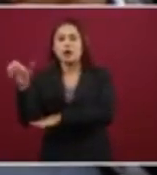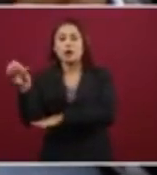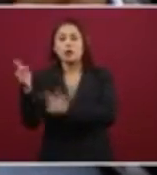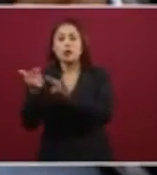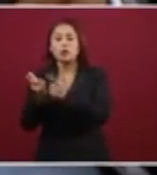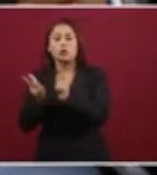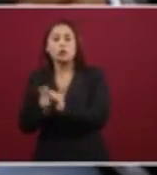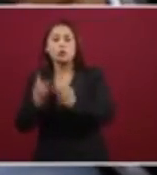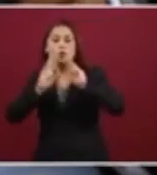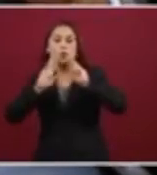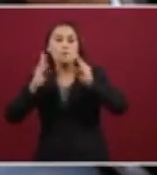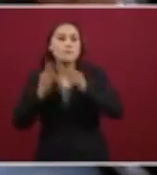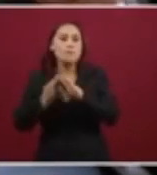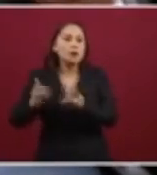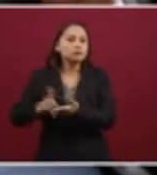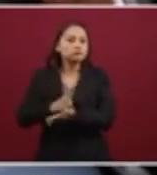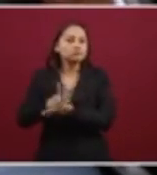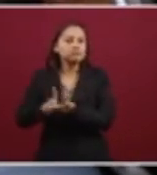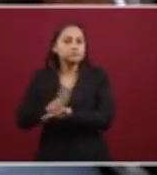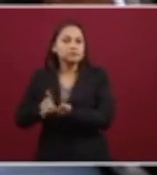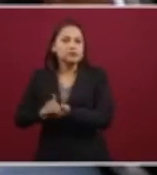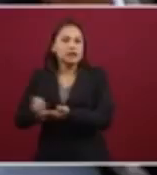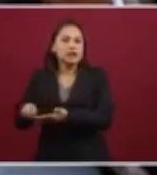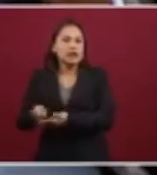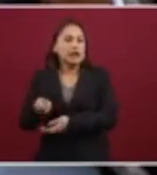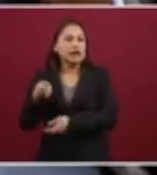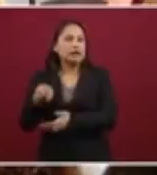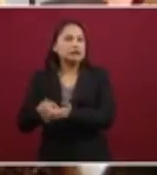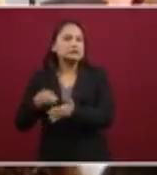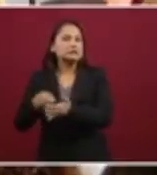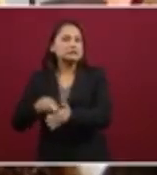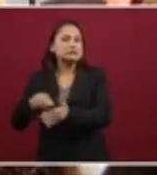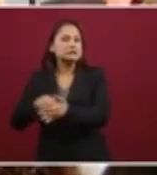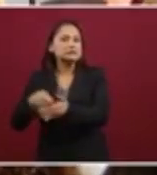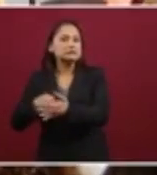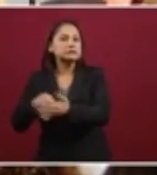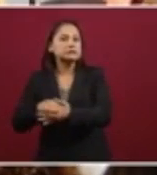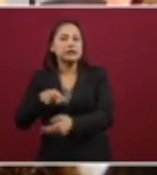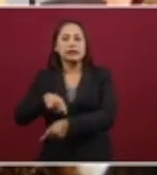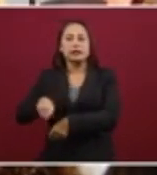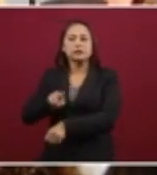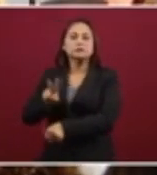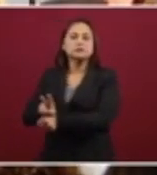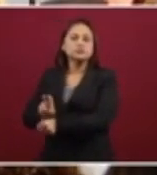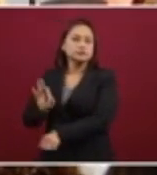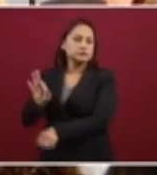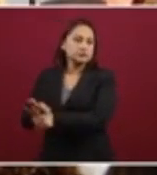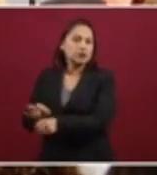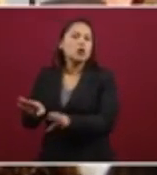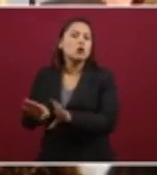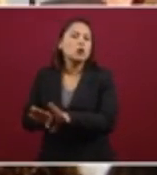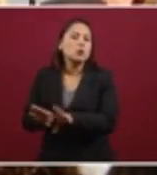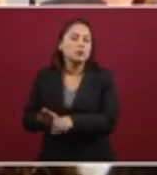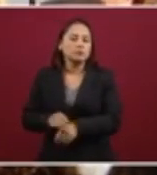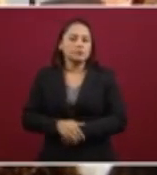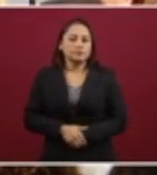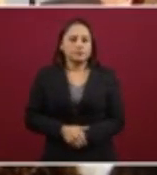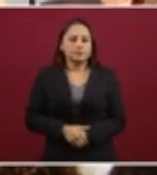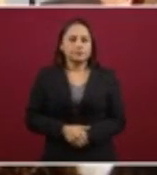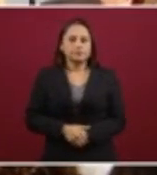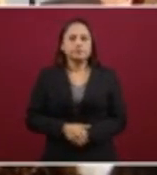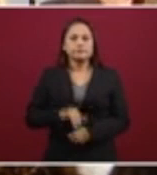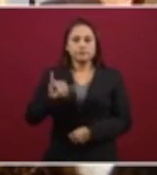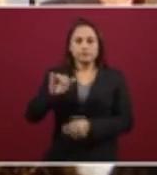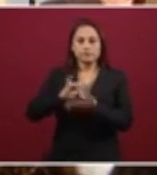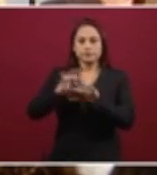narcotráfico, para que este fertilizante sea usado para esos fines? Sí, muchas gracias. La medida